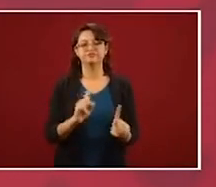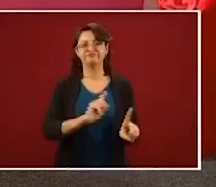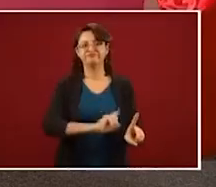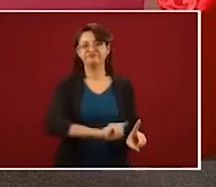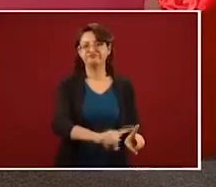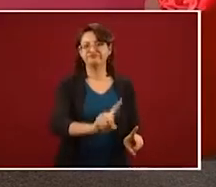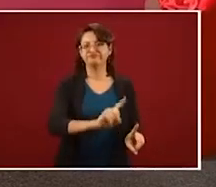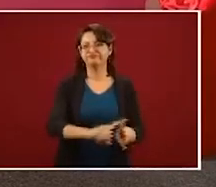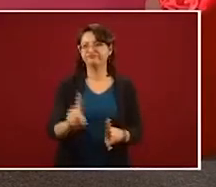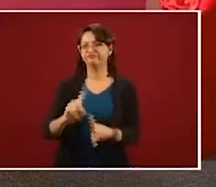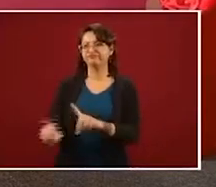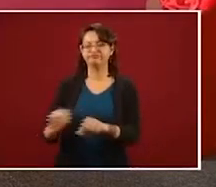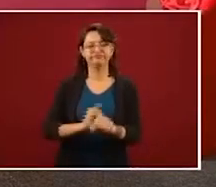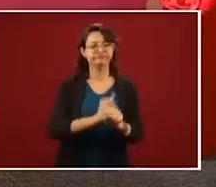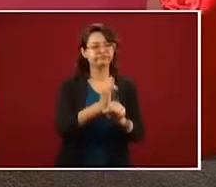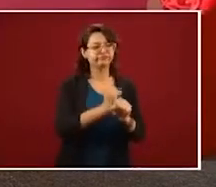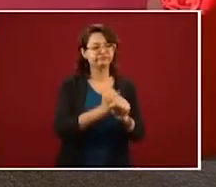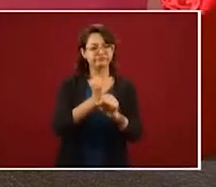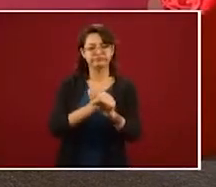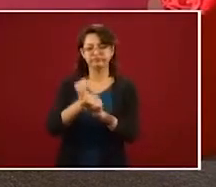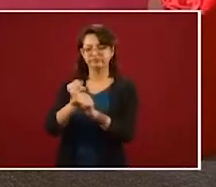para